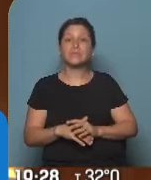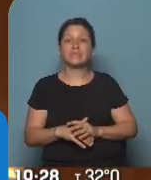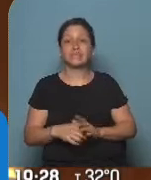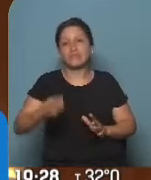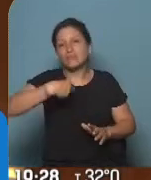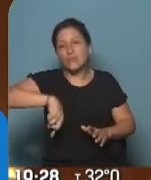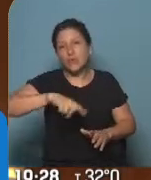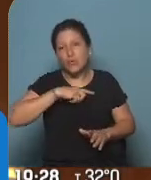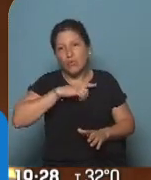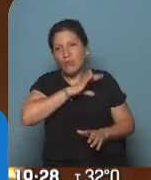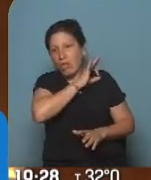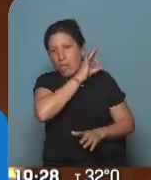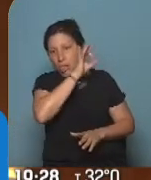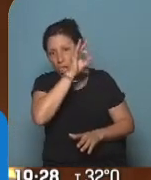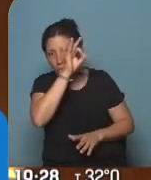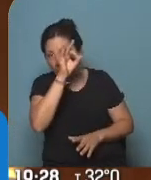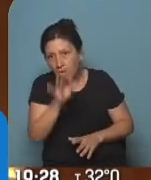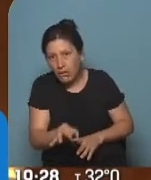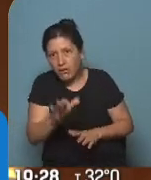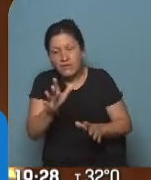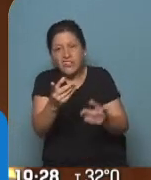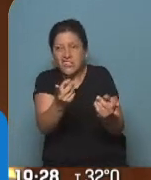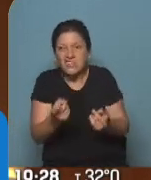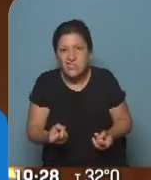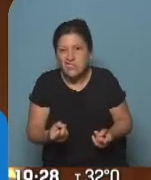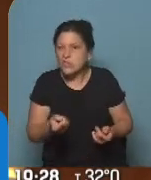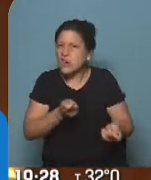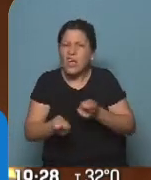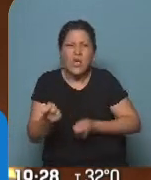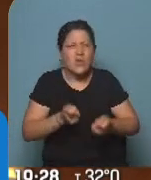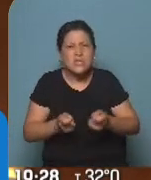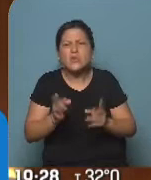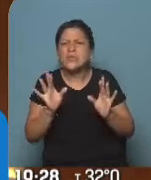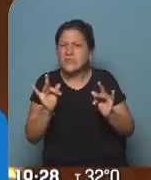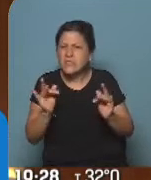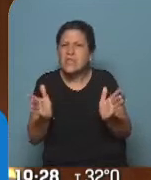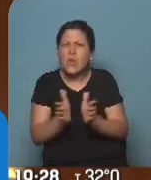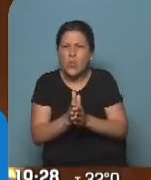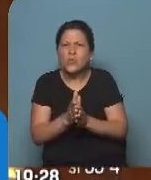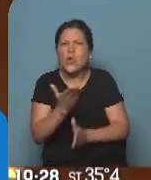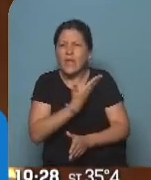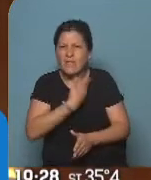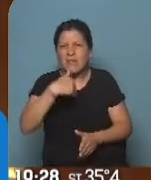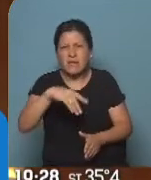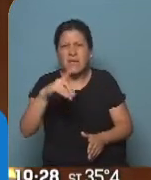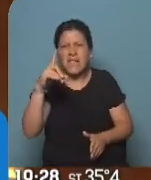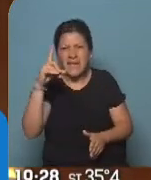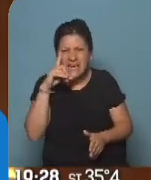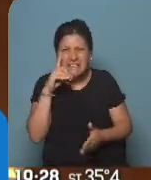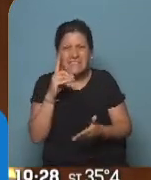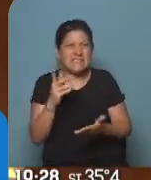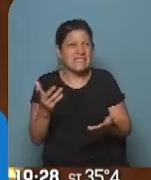necesidad, no lo elegimos por sus virtudes, salió de una negociación muy complicada con el fondo a fin del año pasado, en medio de una crisis por balanza de